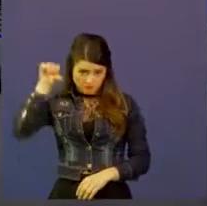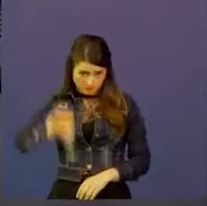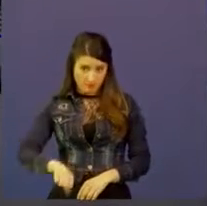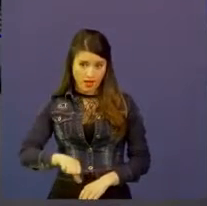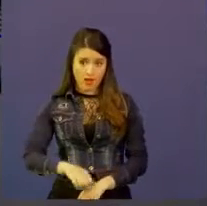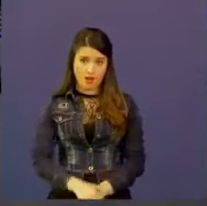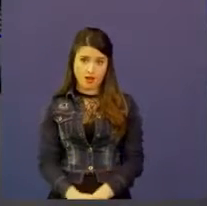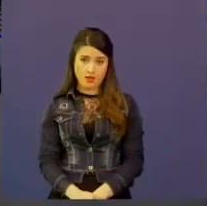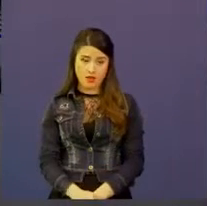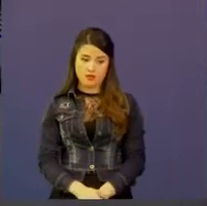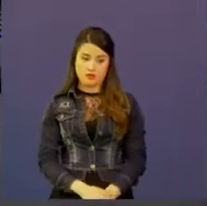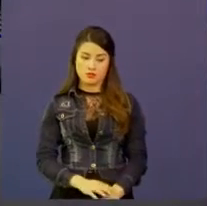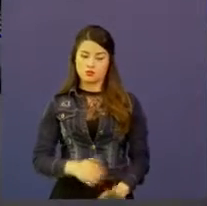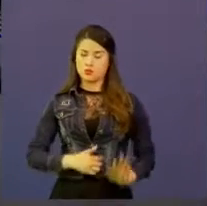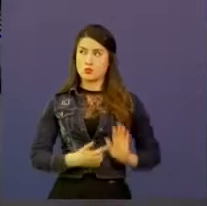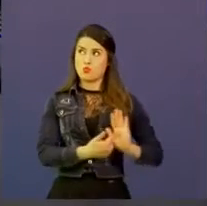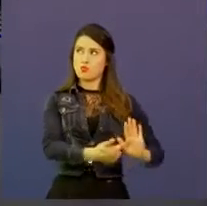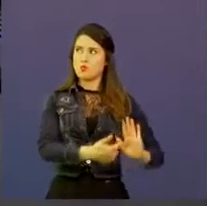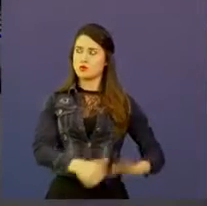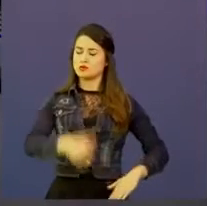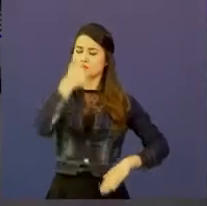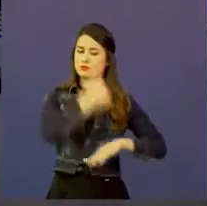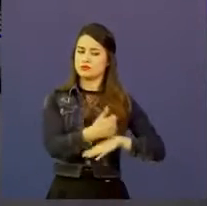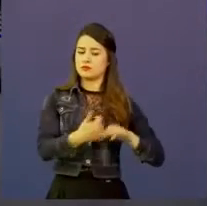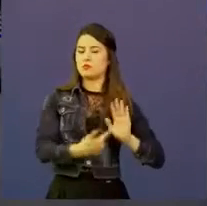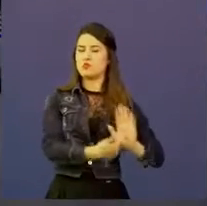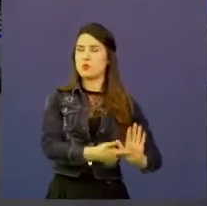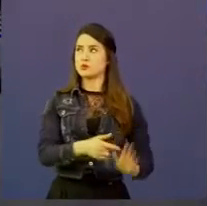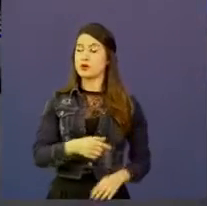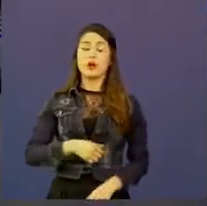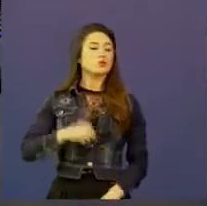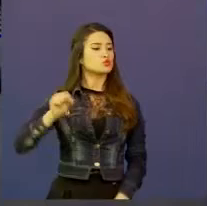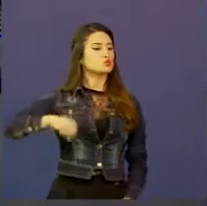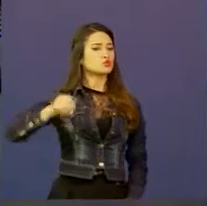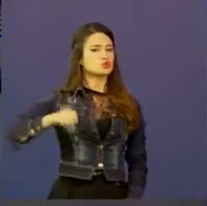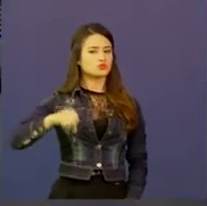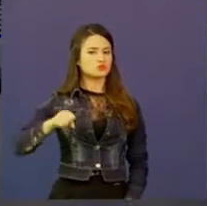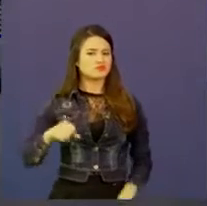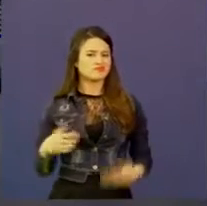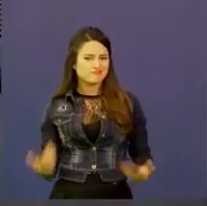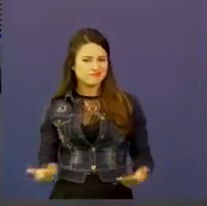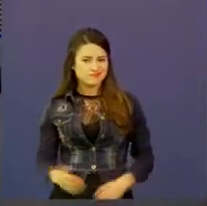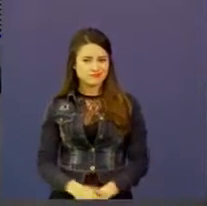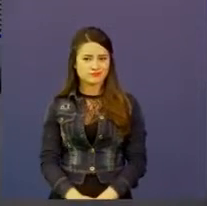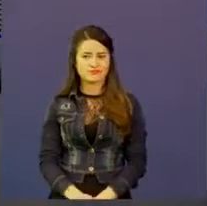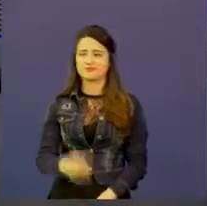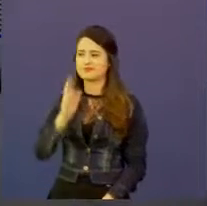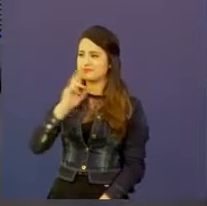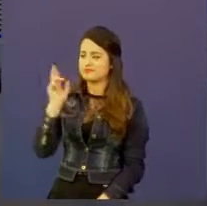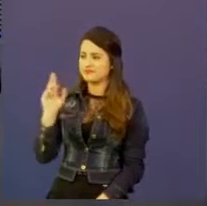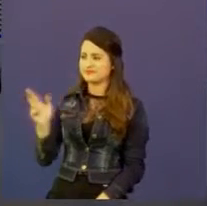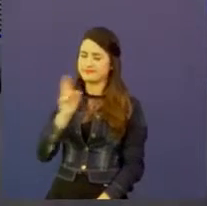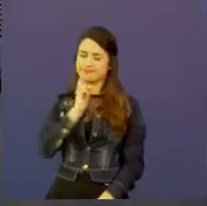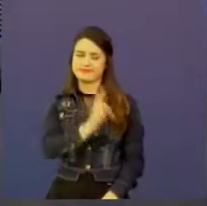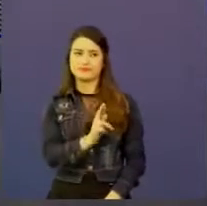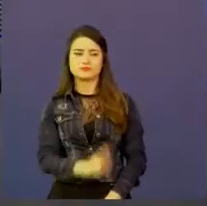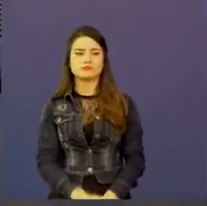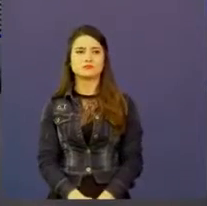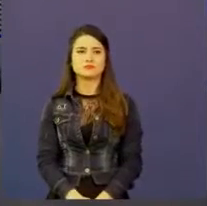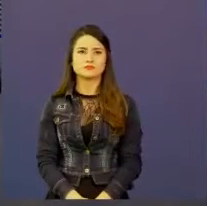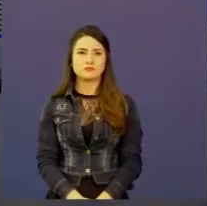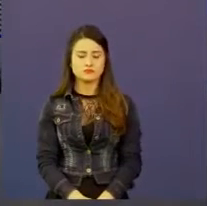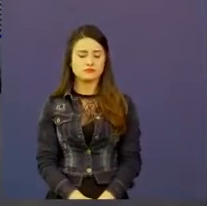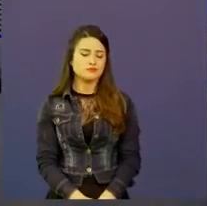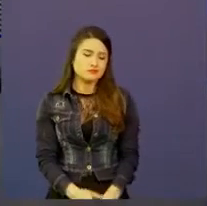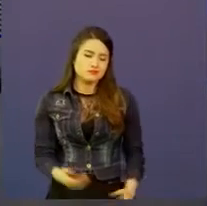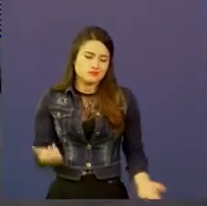Eso es un tema que abordamos mucho en nuestro programa en TIC Confío, porque la idea sí es poner un poco como pares y que logremos